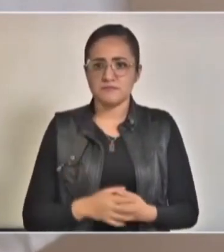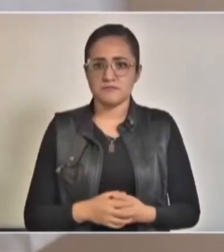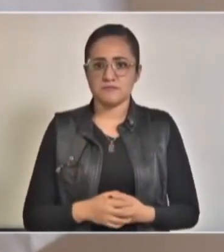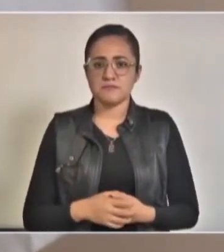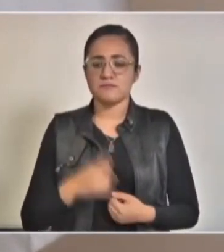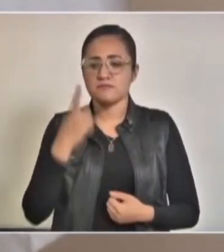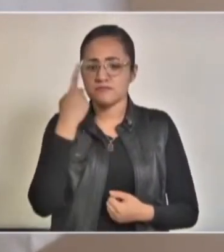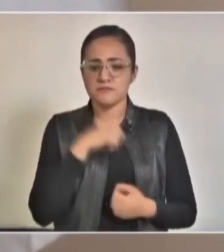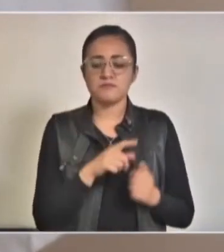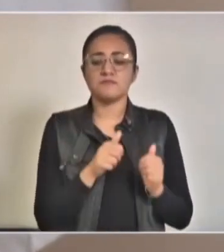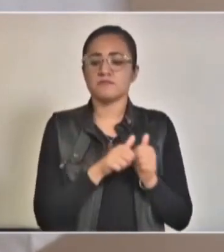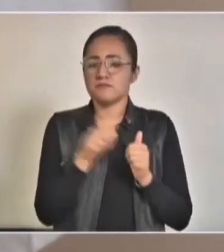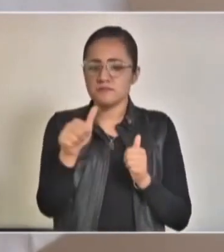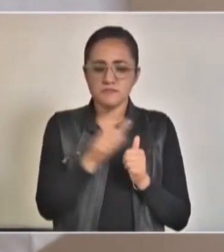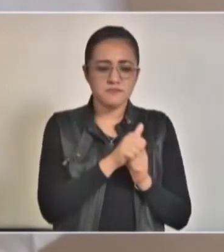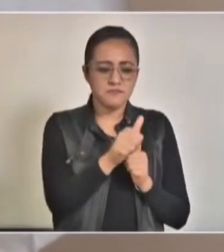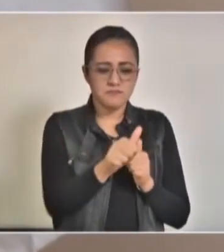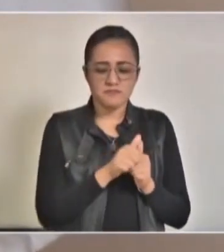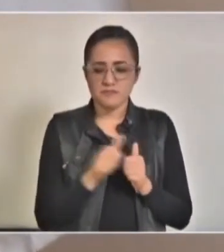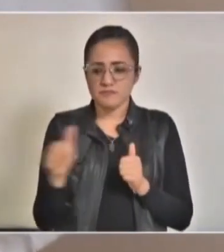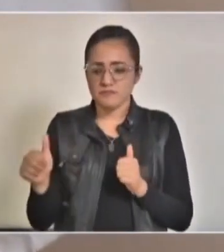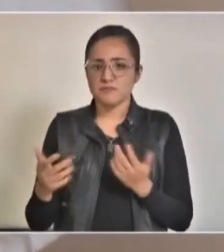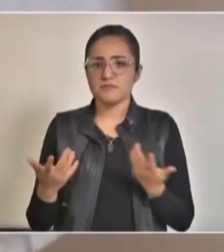para transportarnos